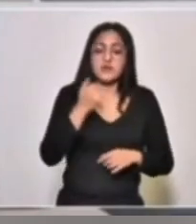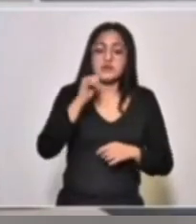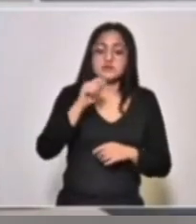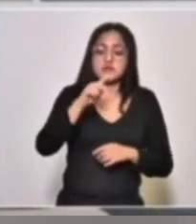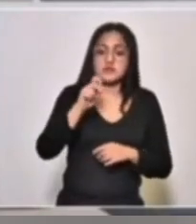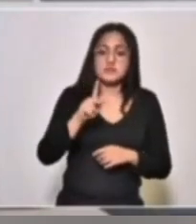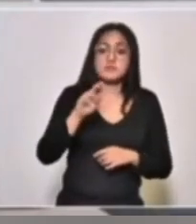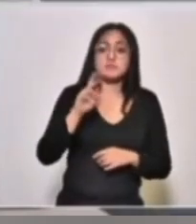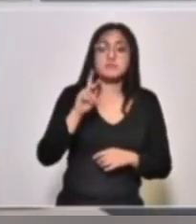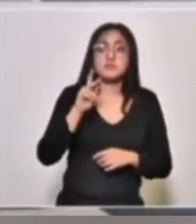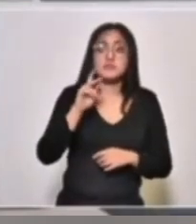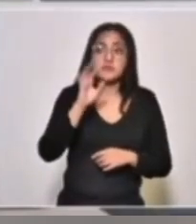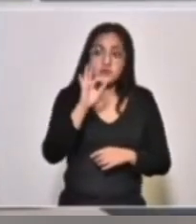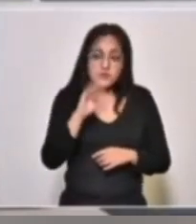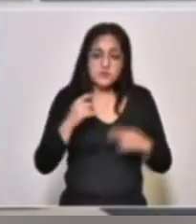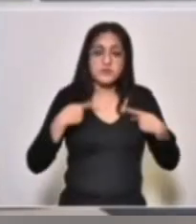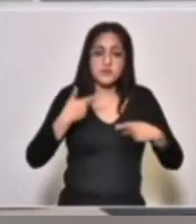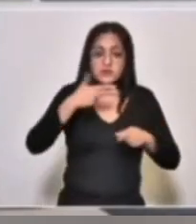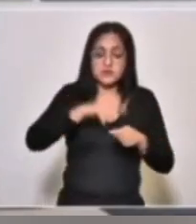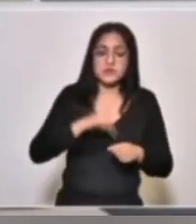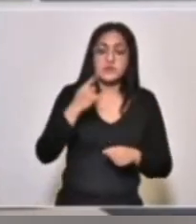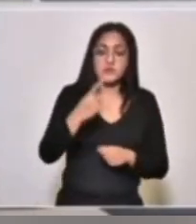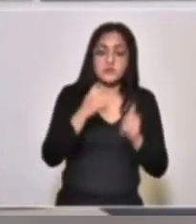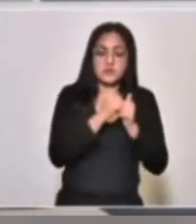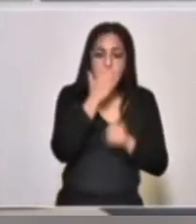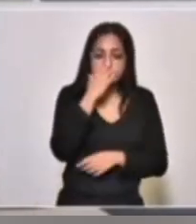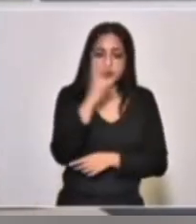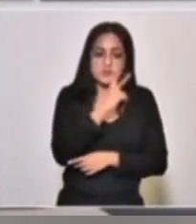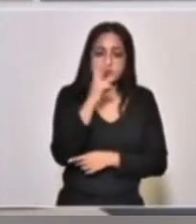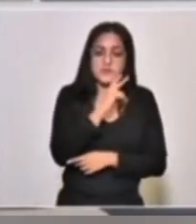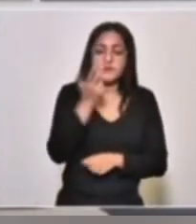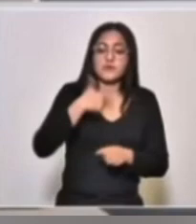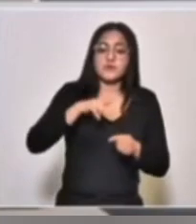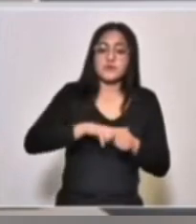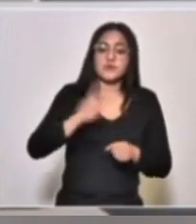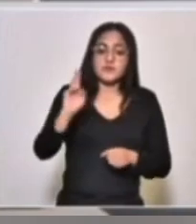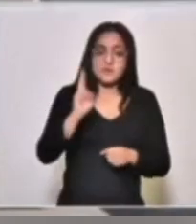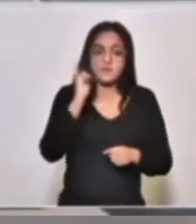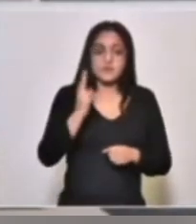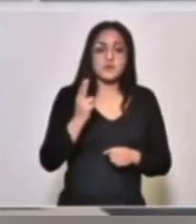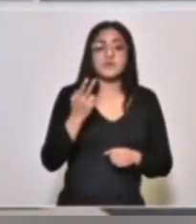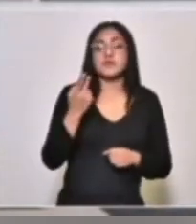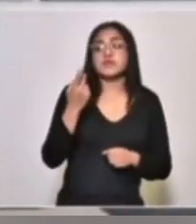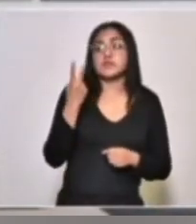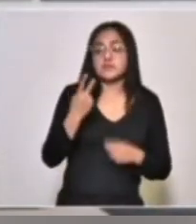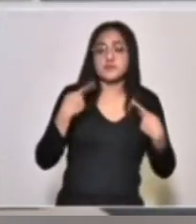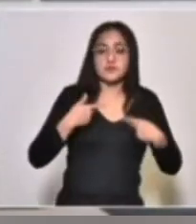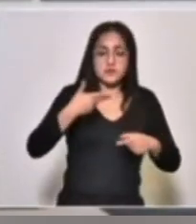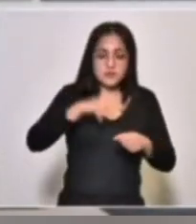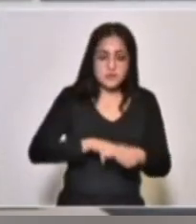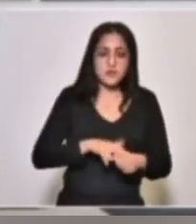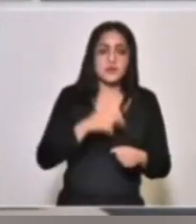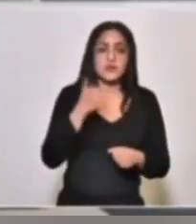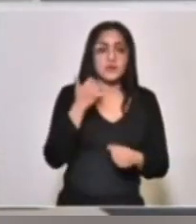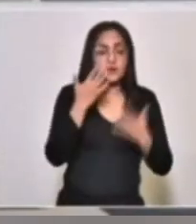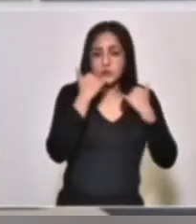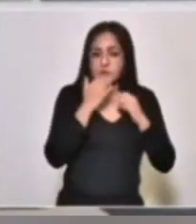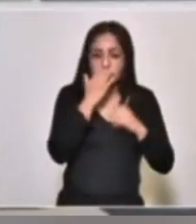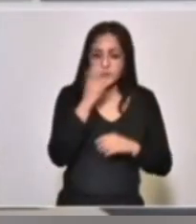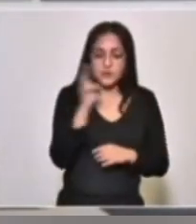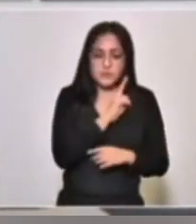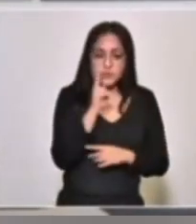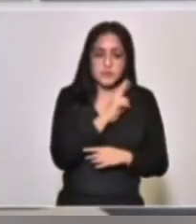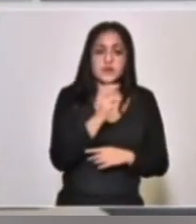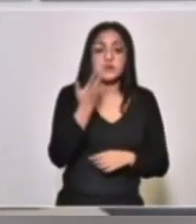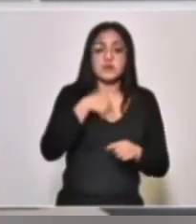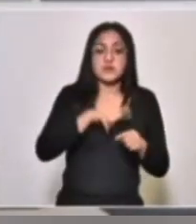ISSSTEP, 49 hospitalizados, un paciente intubado. El hospital universitario, 2 hospitalizados, no están